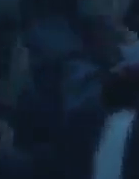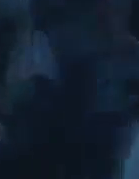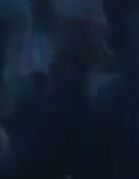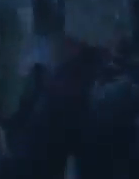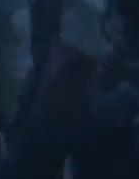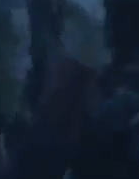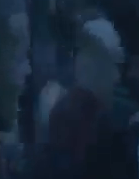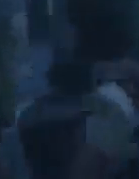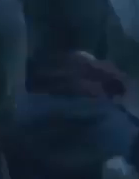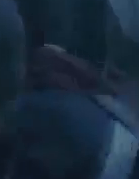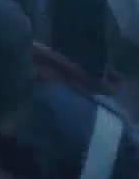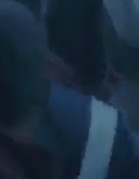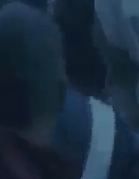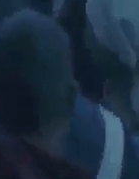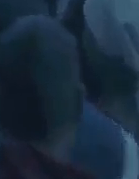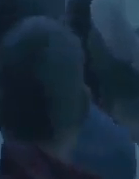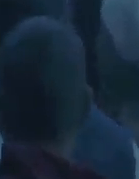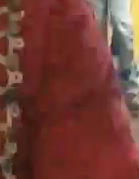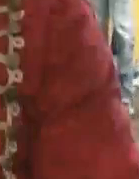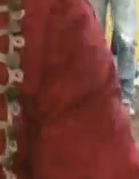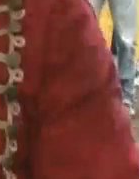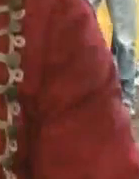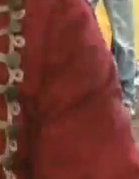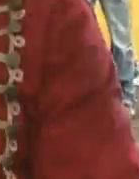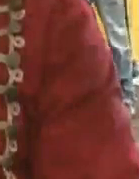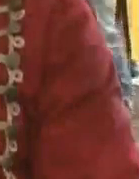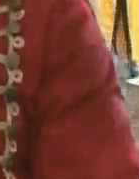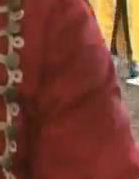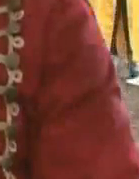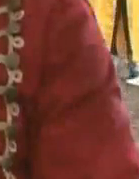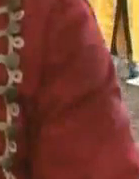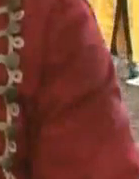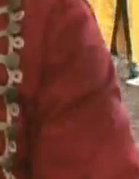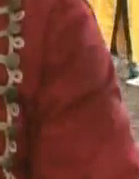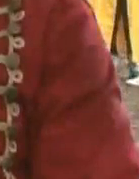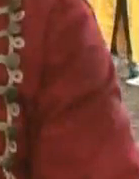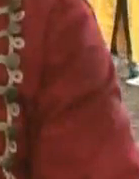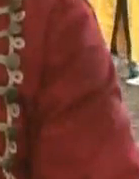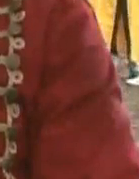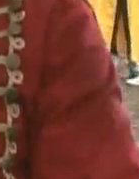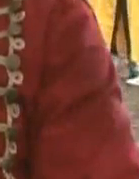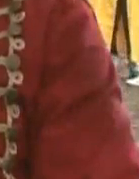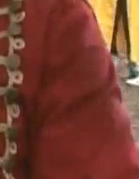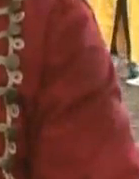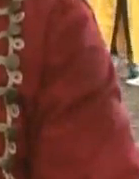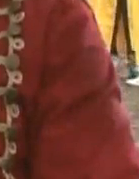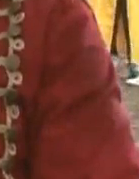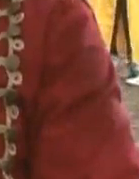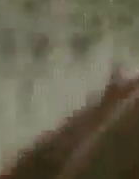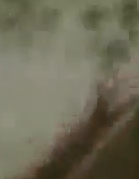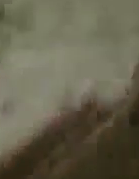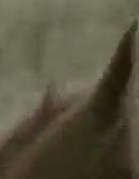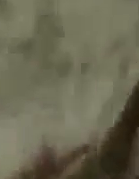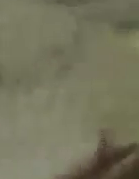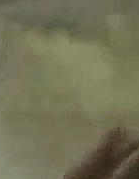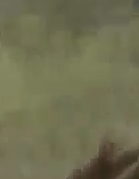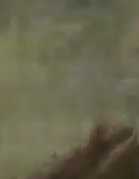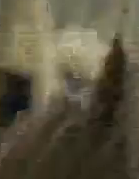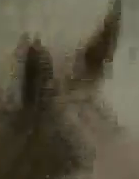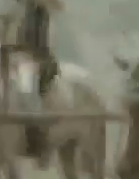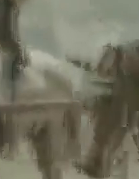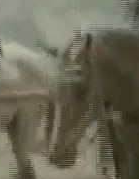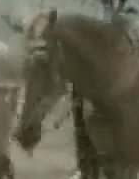y lo que se forjó hace 2 siglos atrás. Y para mí esto es un logro, llevarlos en mis hombros. Quiero dejar su